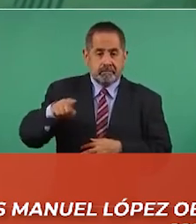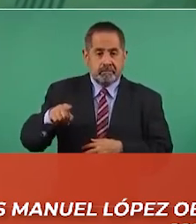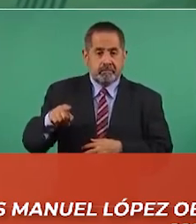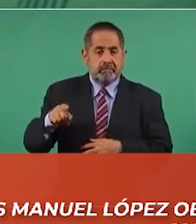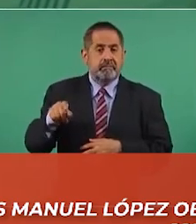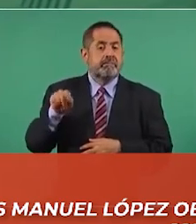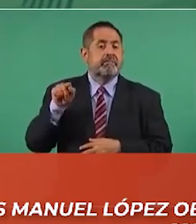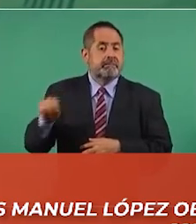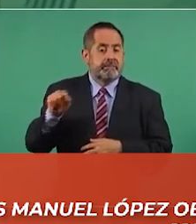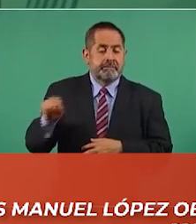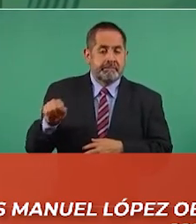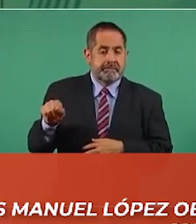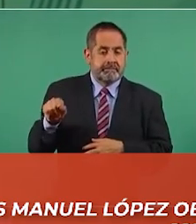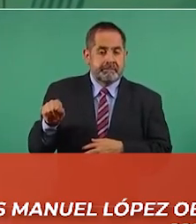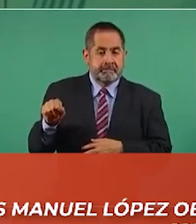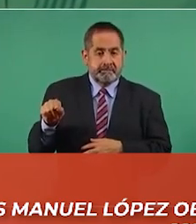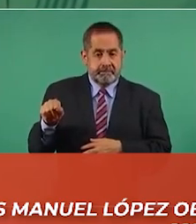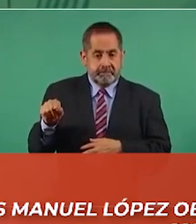que